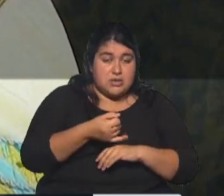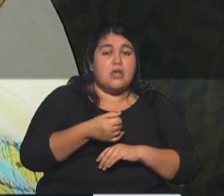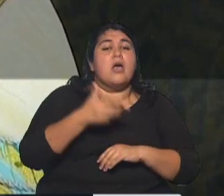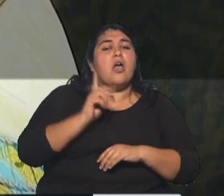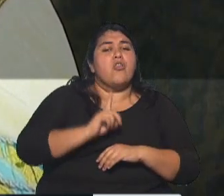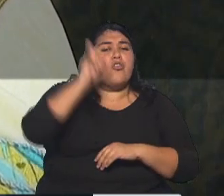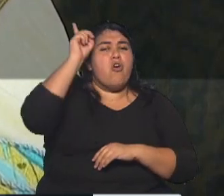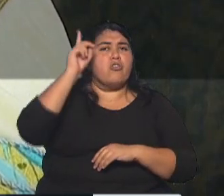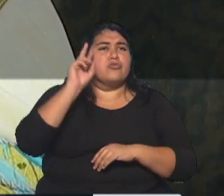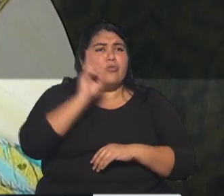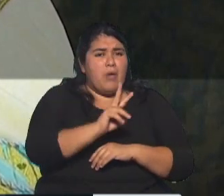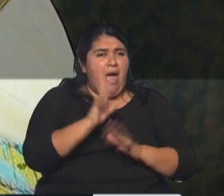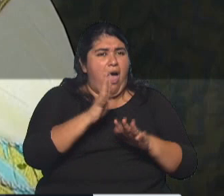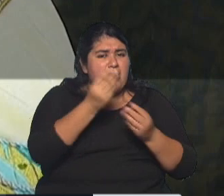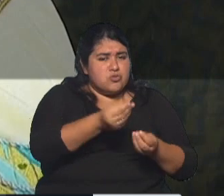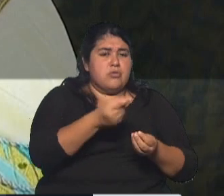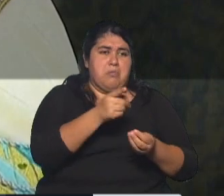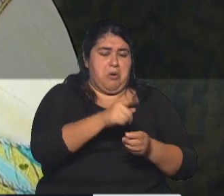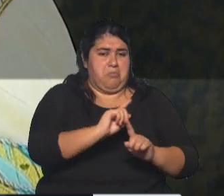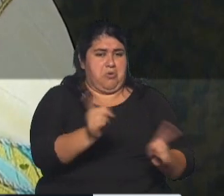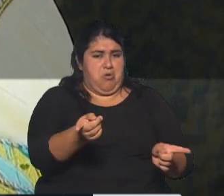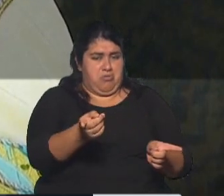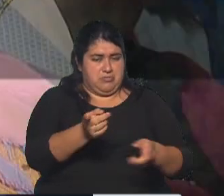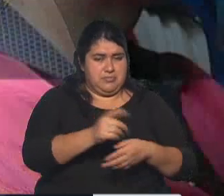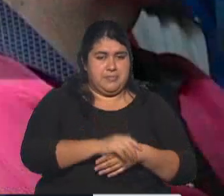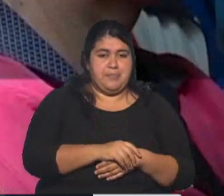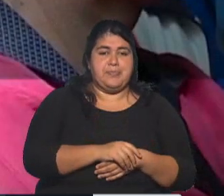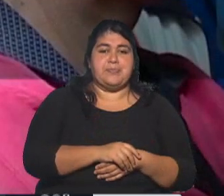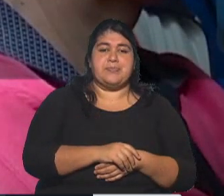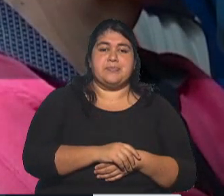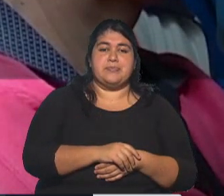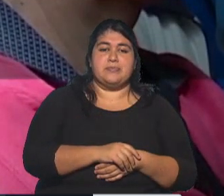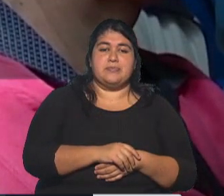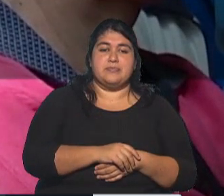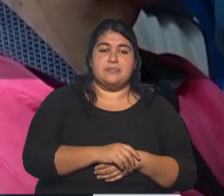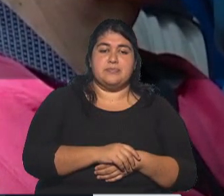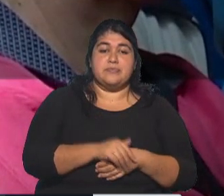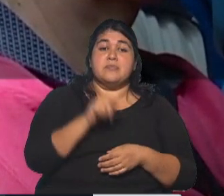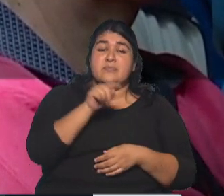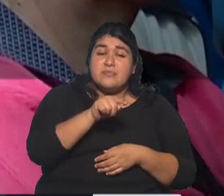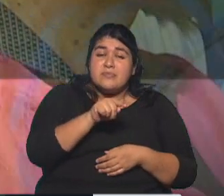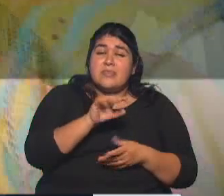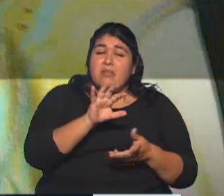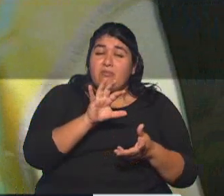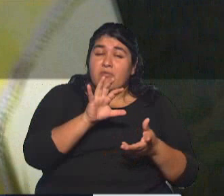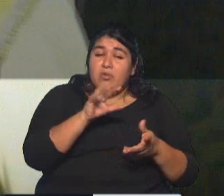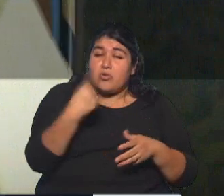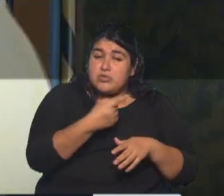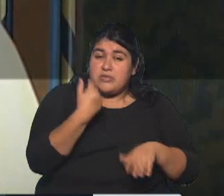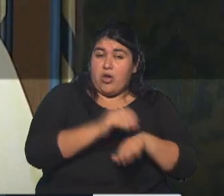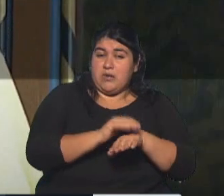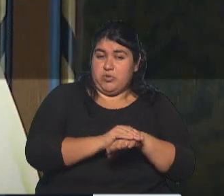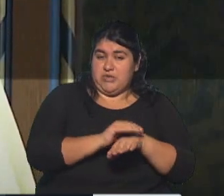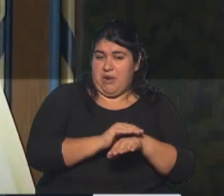must stand the judgment of God, and it cannot. And it cannot carry the weight of